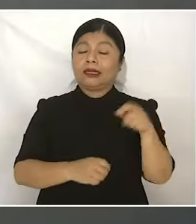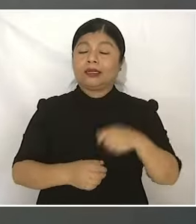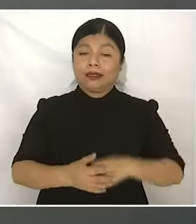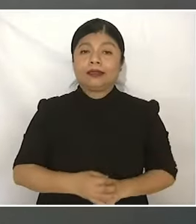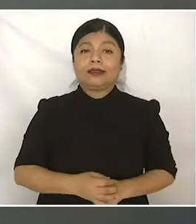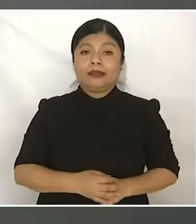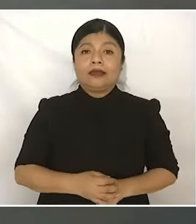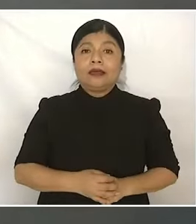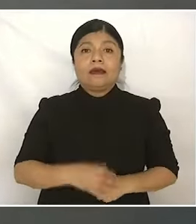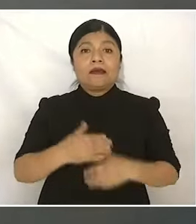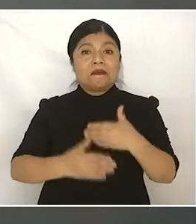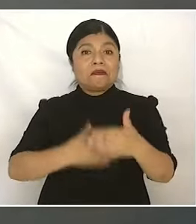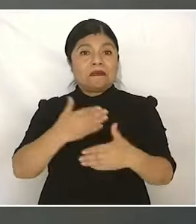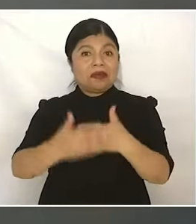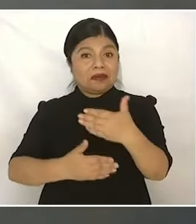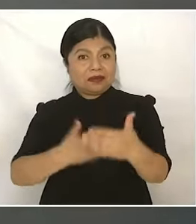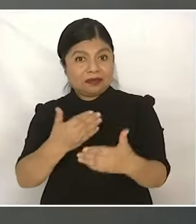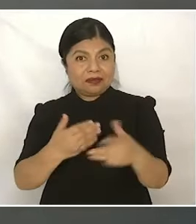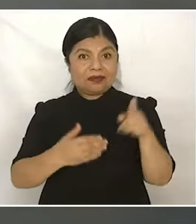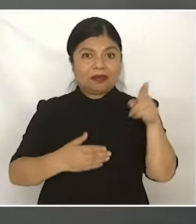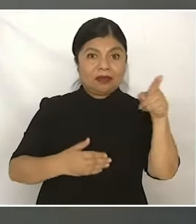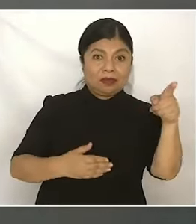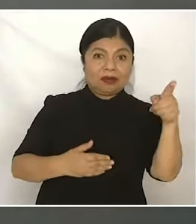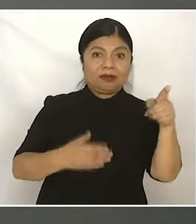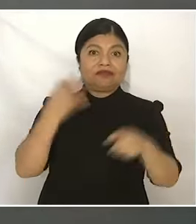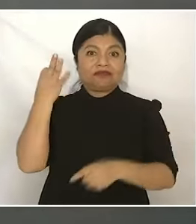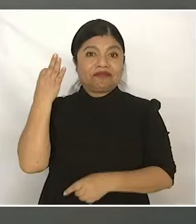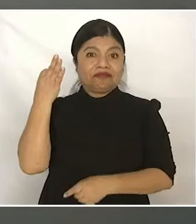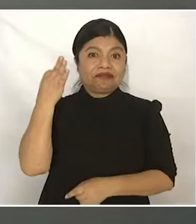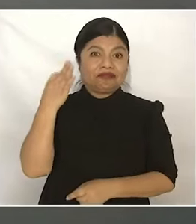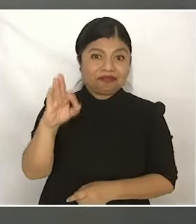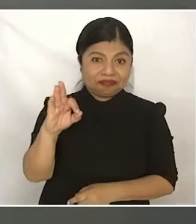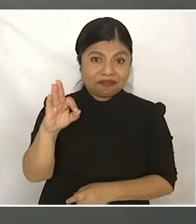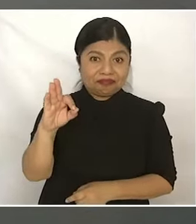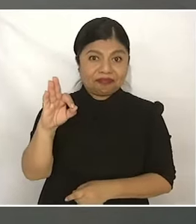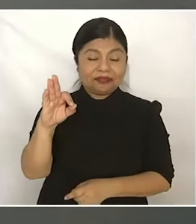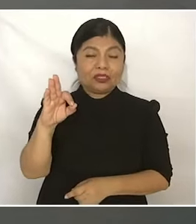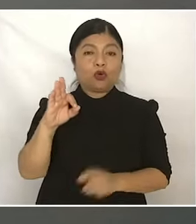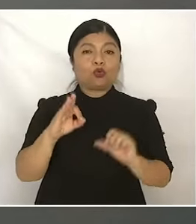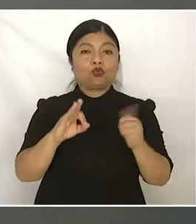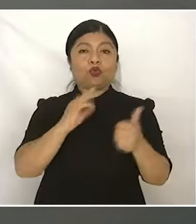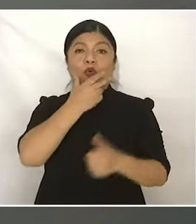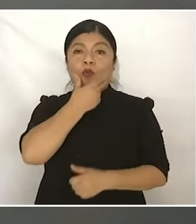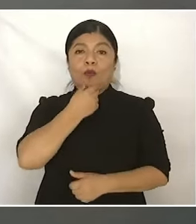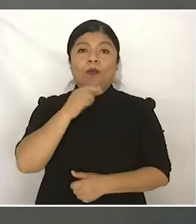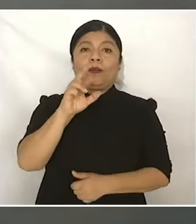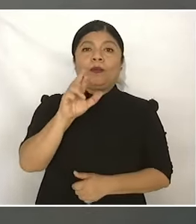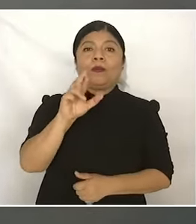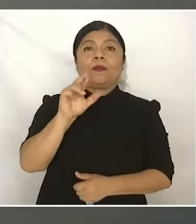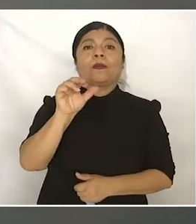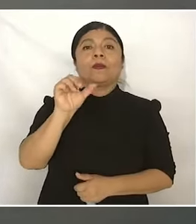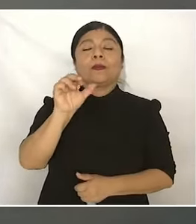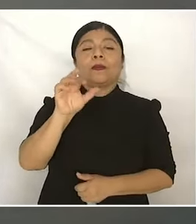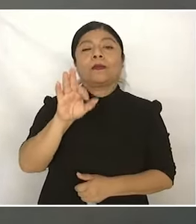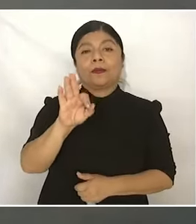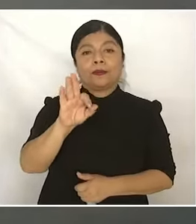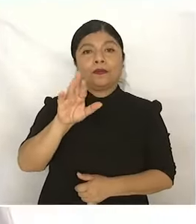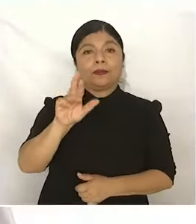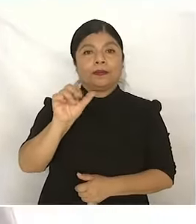traicionó al apóstol de la democracia, Francisco I. Madero, y le llamaban